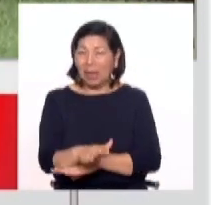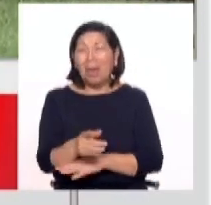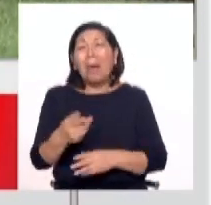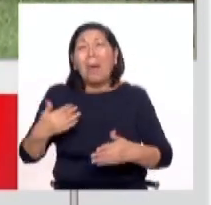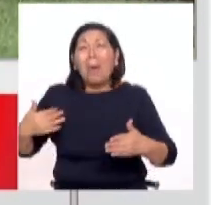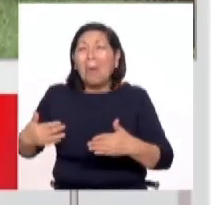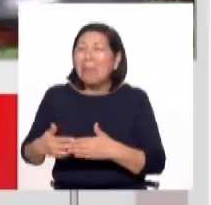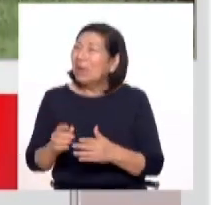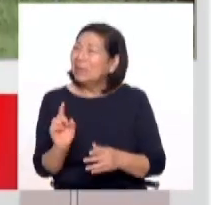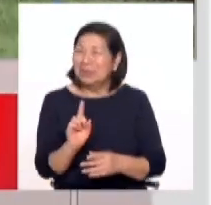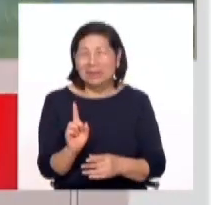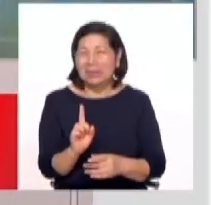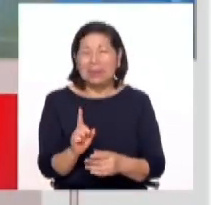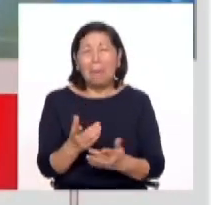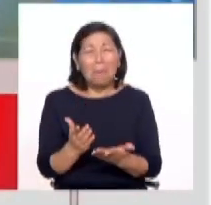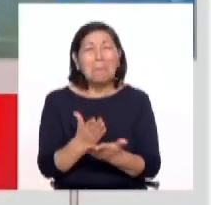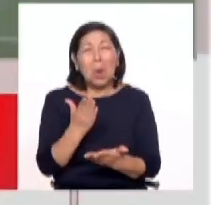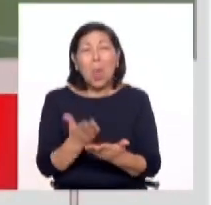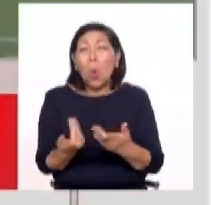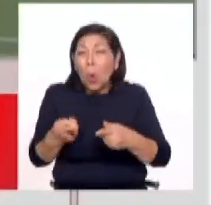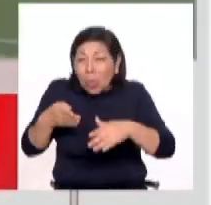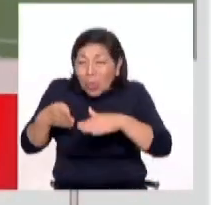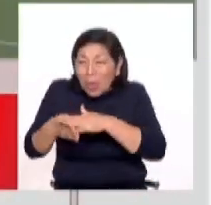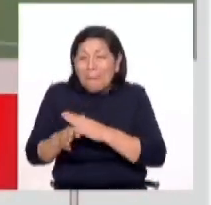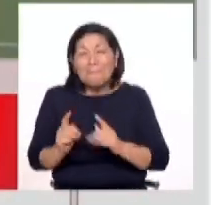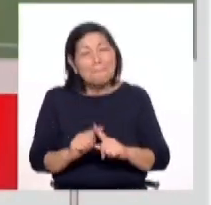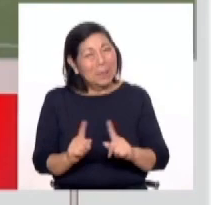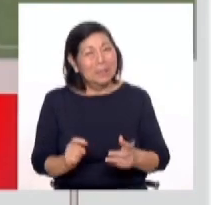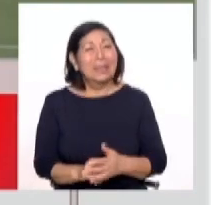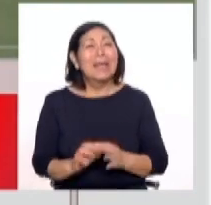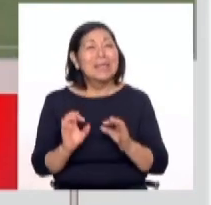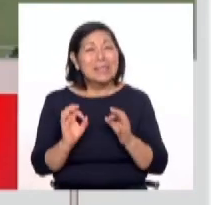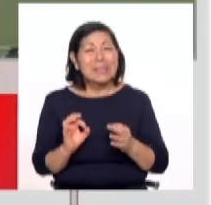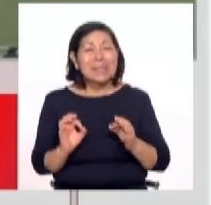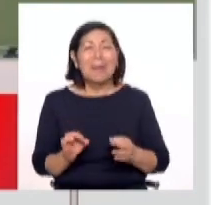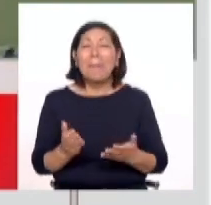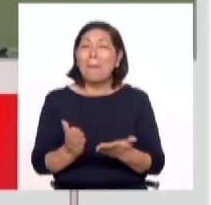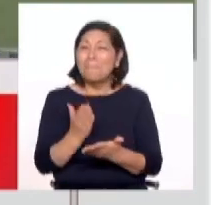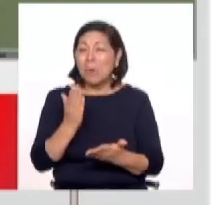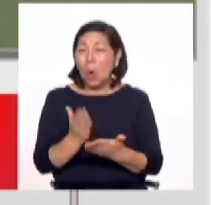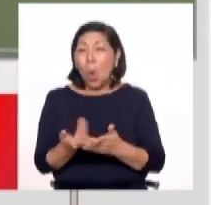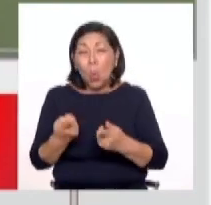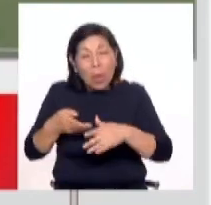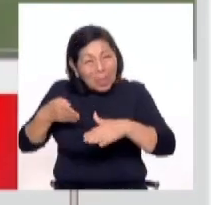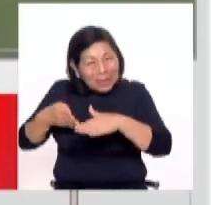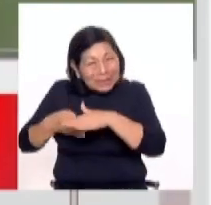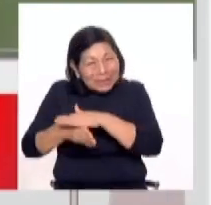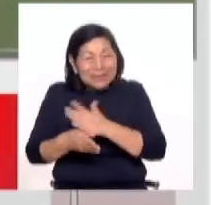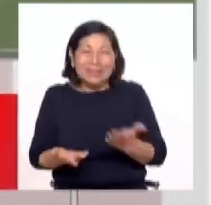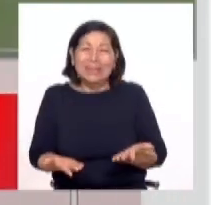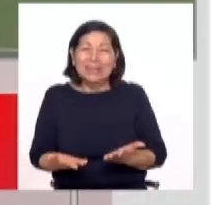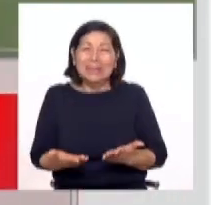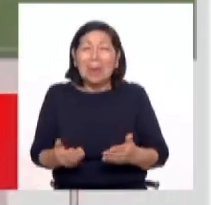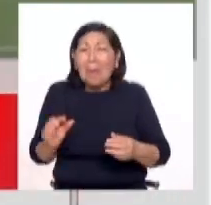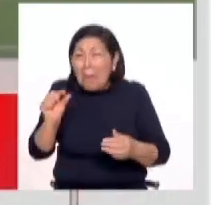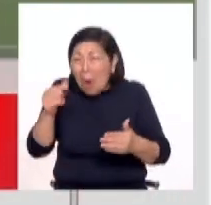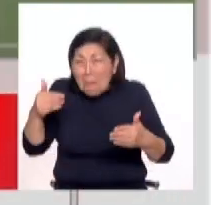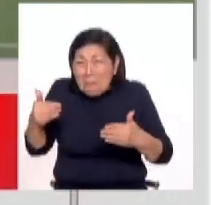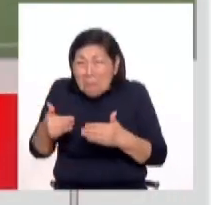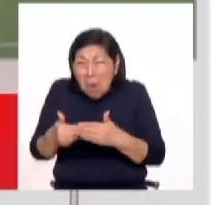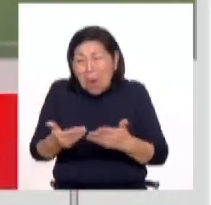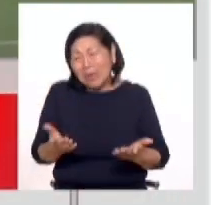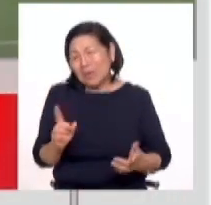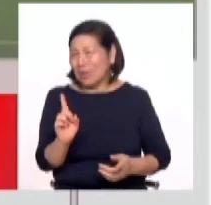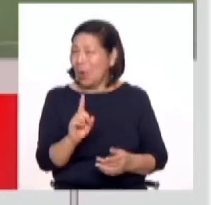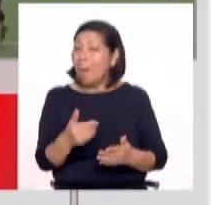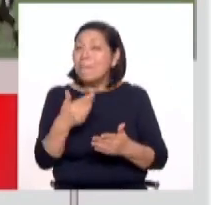último momento y tener problemas al momento de ingresar. Hemos tenido siempre problemas al ingreso cuando llegamos casi a la hora del inicio del